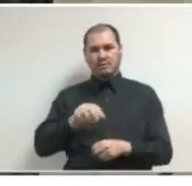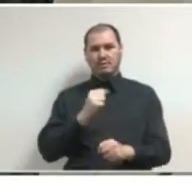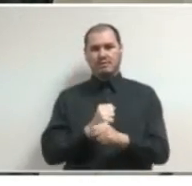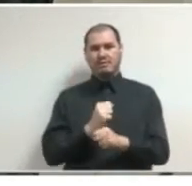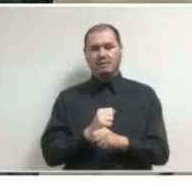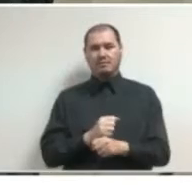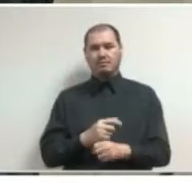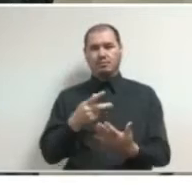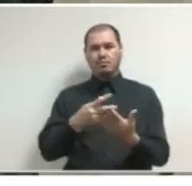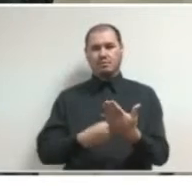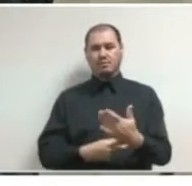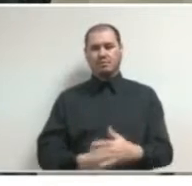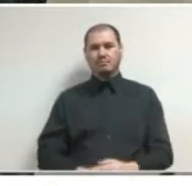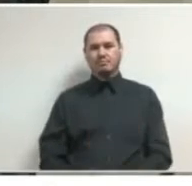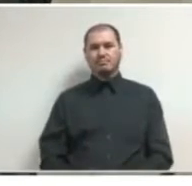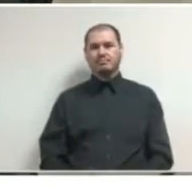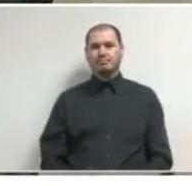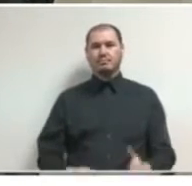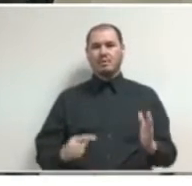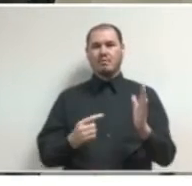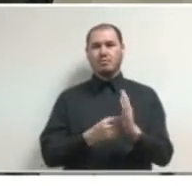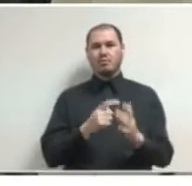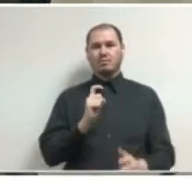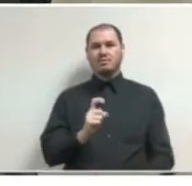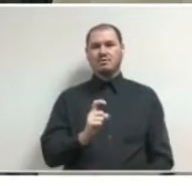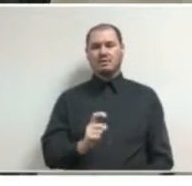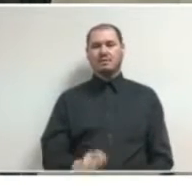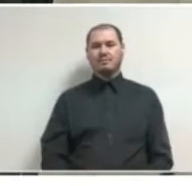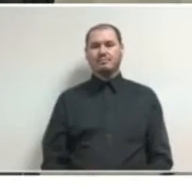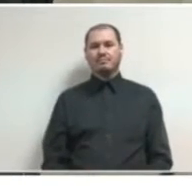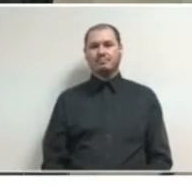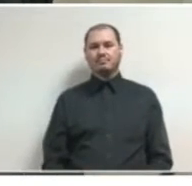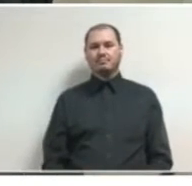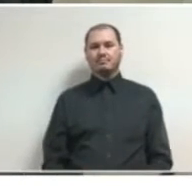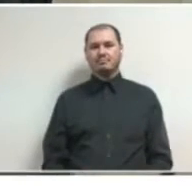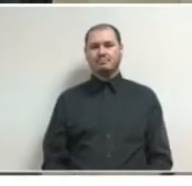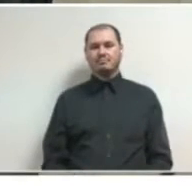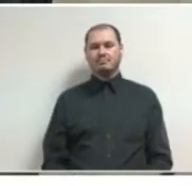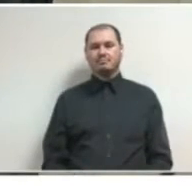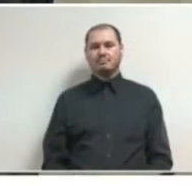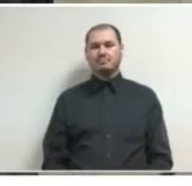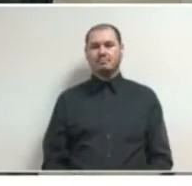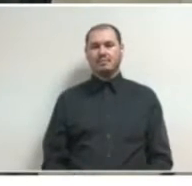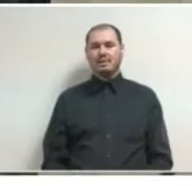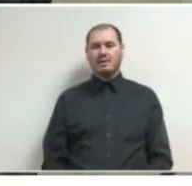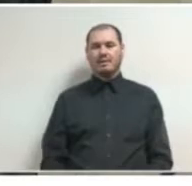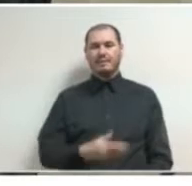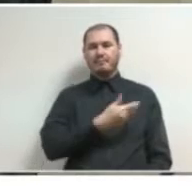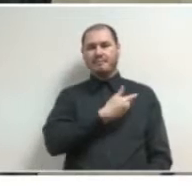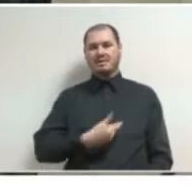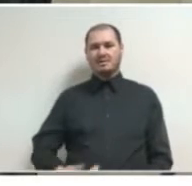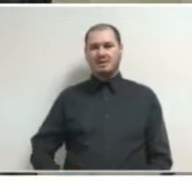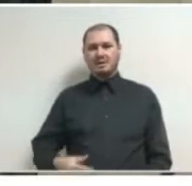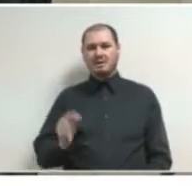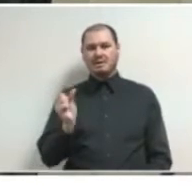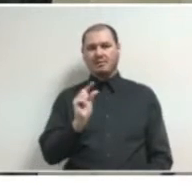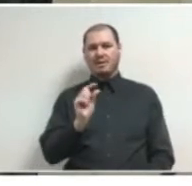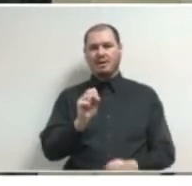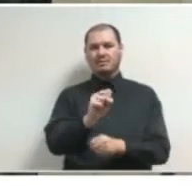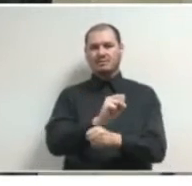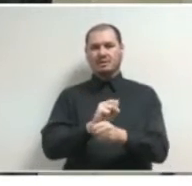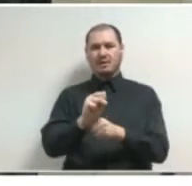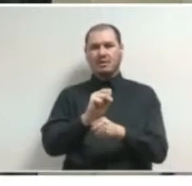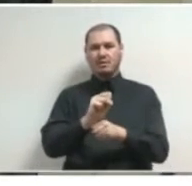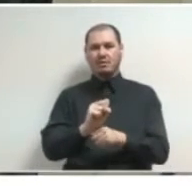día es la nota del vicepresidente primero en el yo recuerdo ahí punto 7 de la Cámara de Senadores, presidente presidencia de la honorable Cámara de